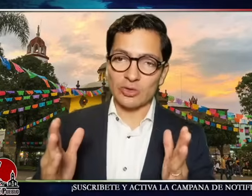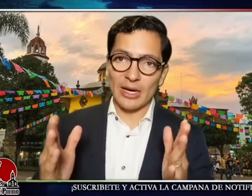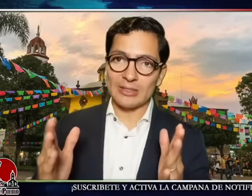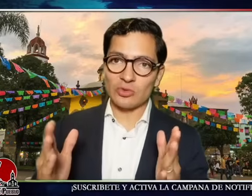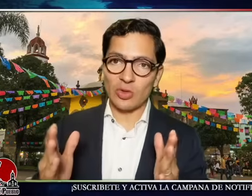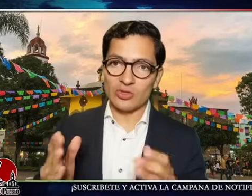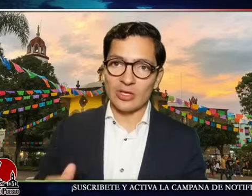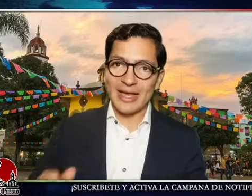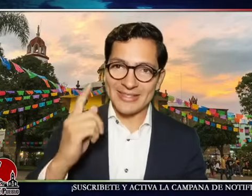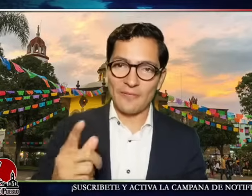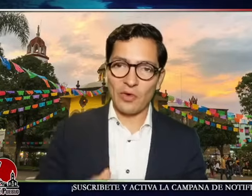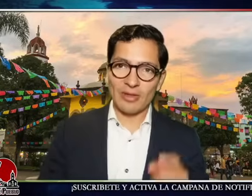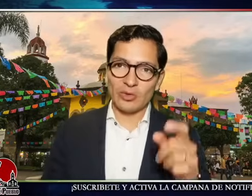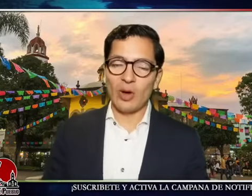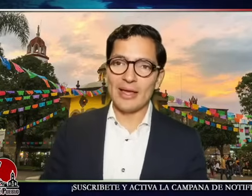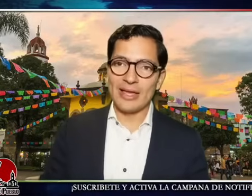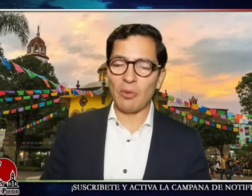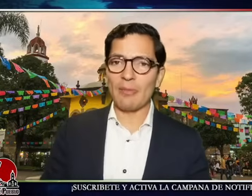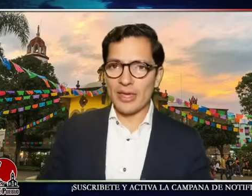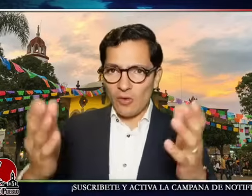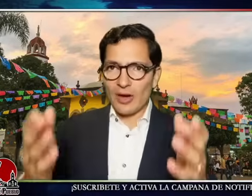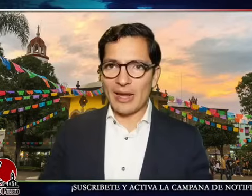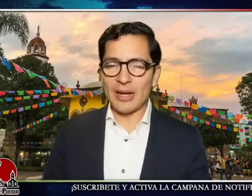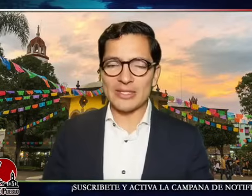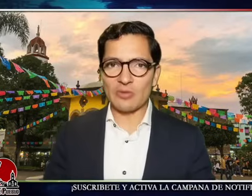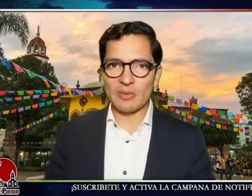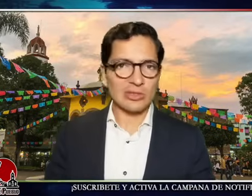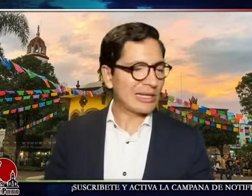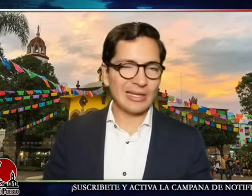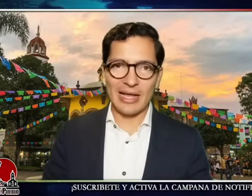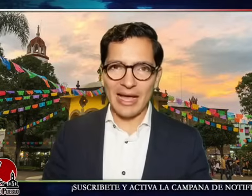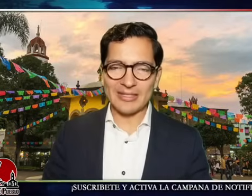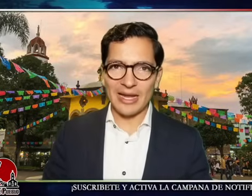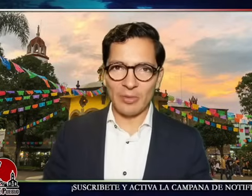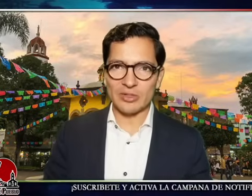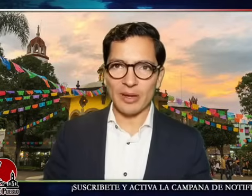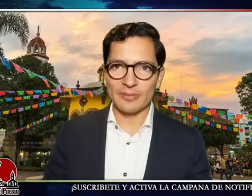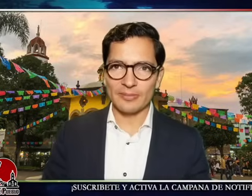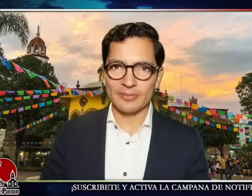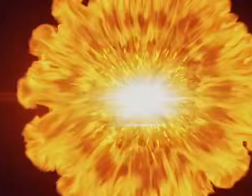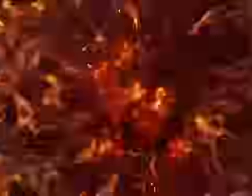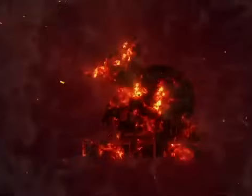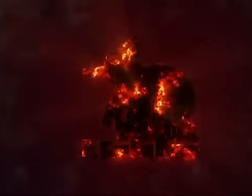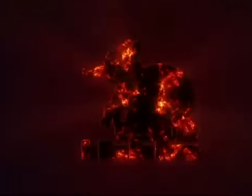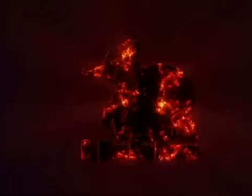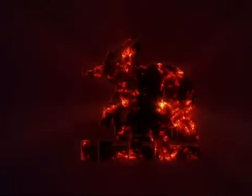Recuerda que la historia la hacemos todos, así que infórmate, actúa y pon a México en marcha. Nos vemos. Hasta la próxima.